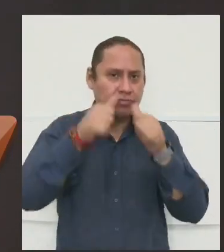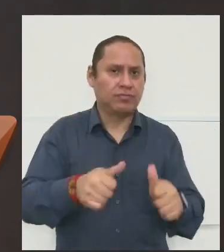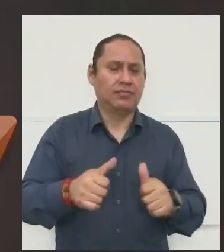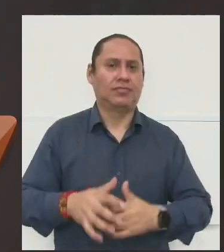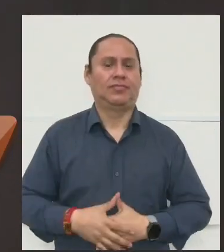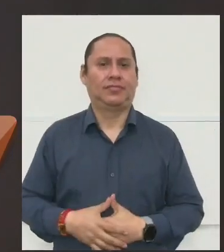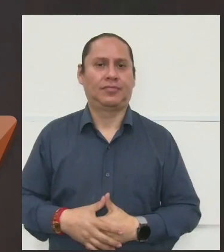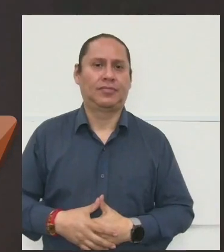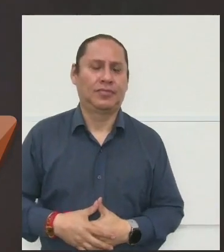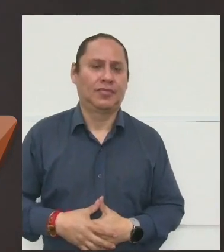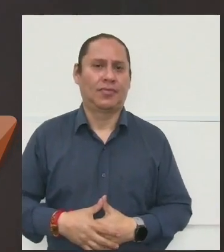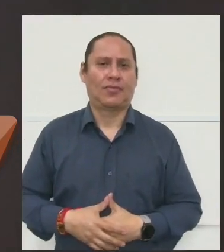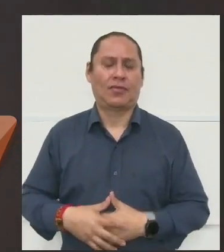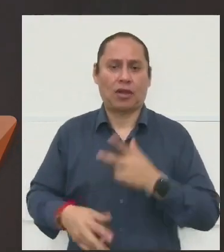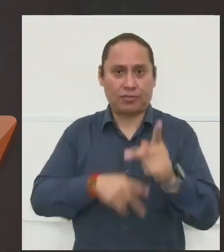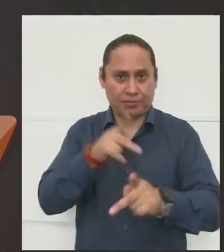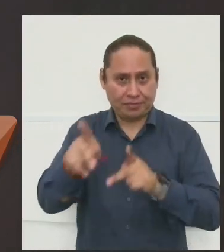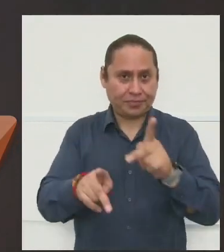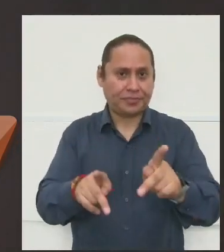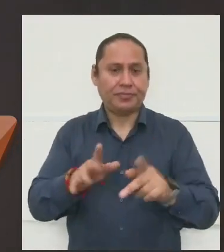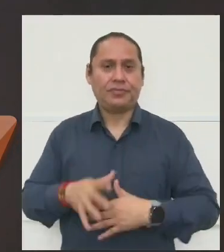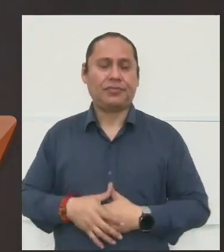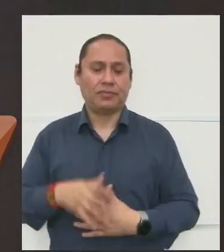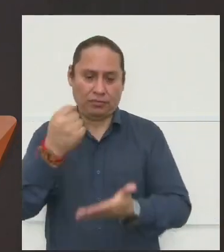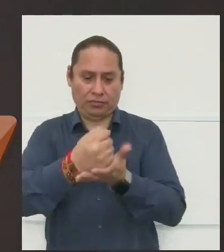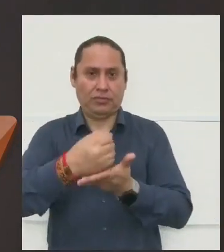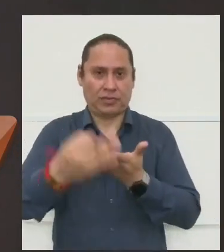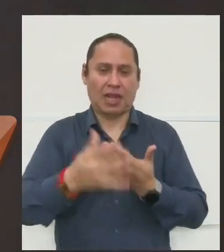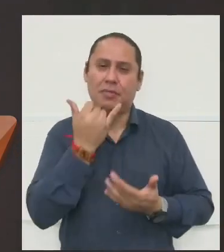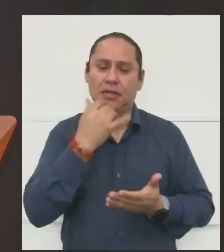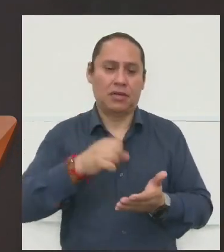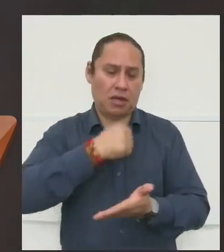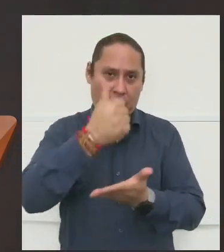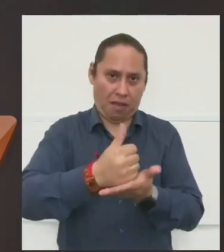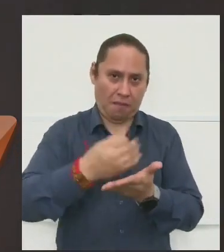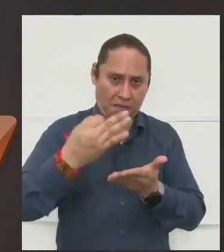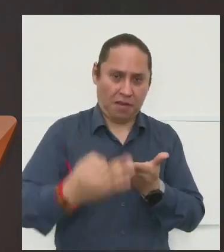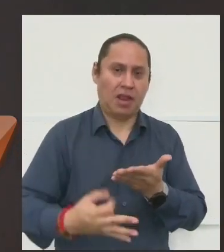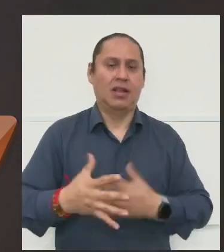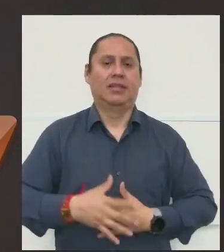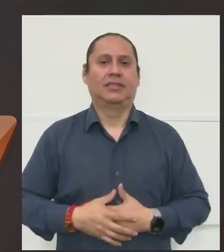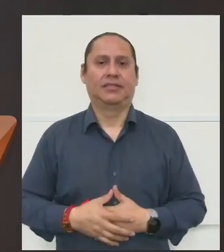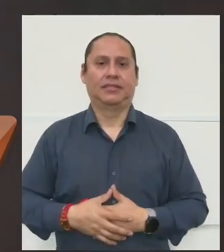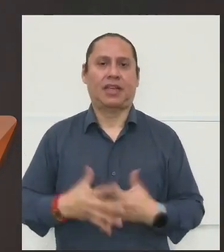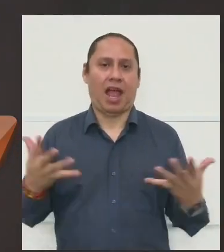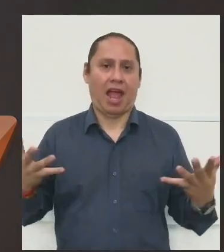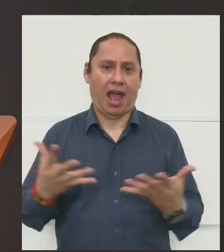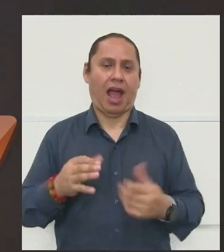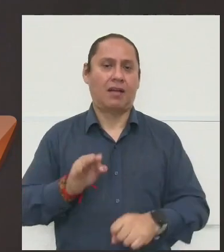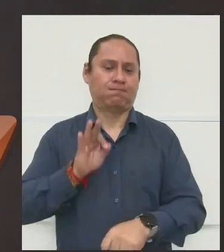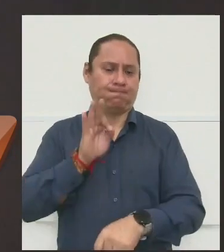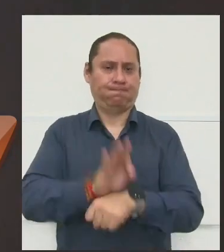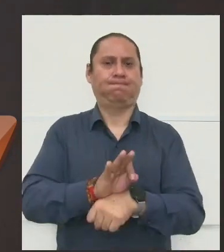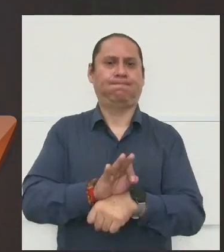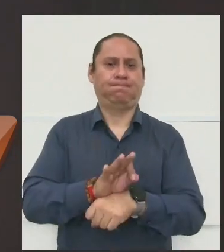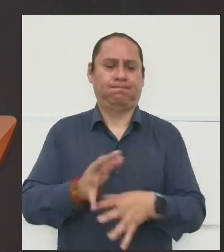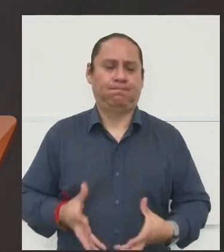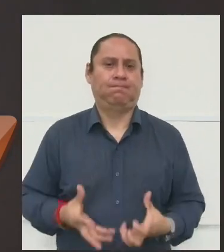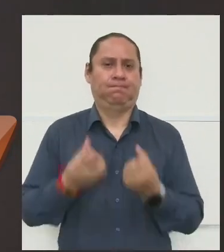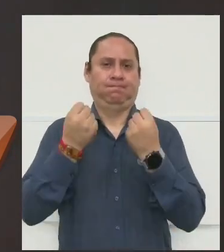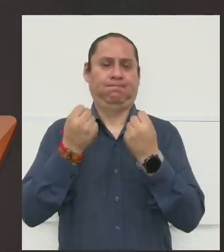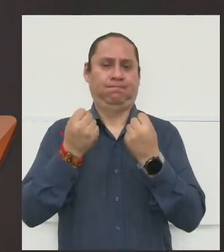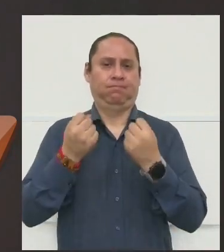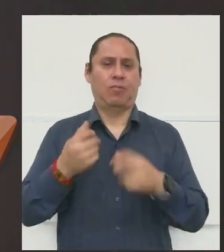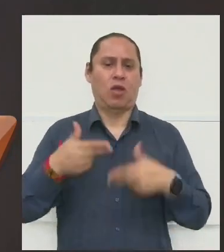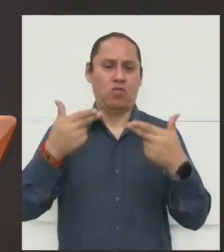eh con la población con la aprobación perdón de este punto de acuerdo se estará preservando y dignificando la